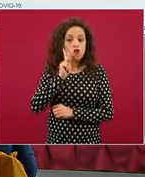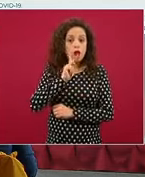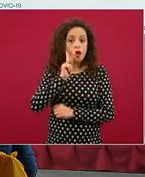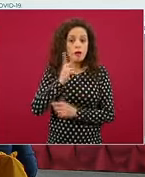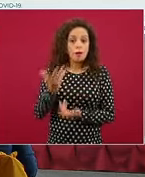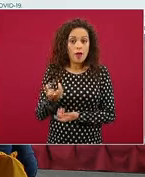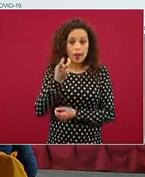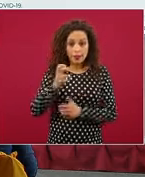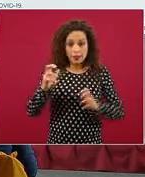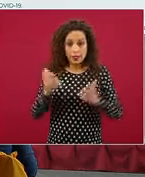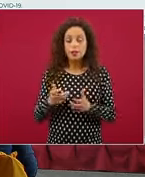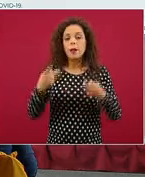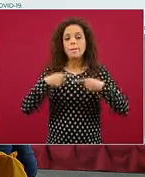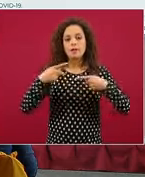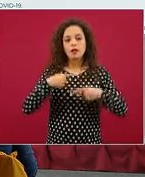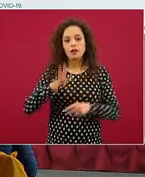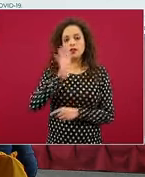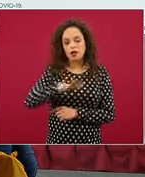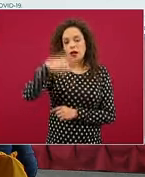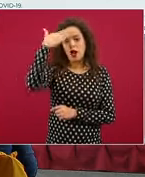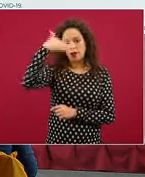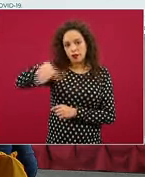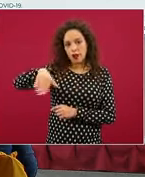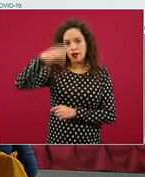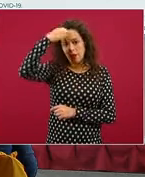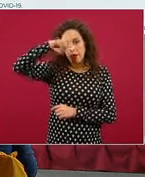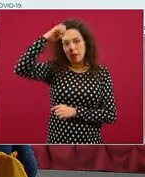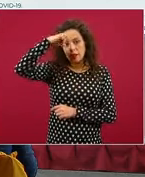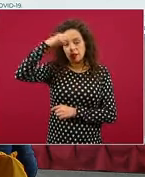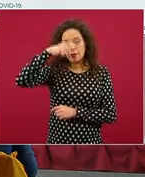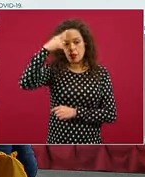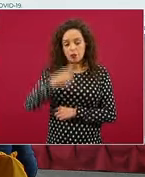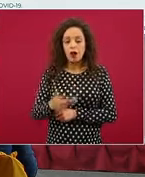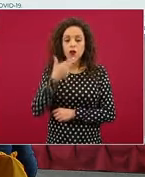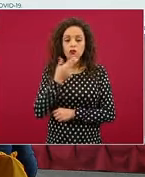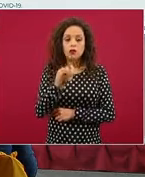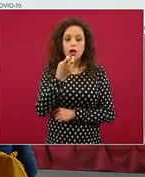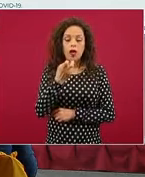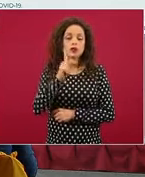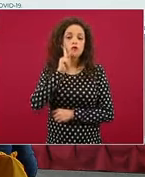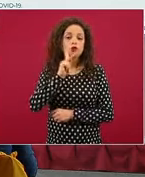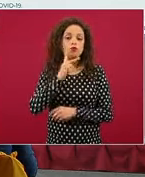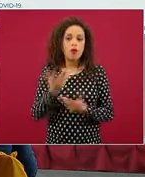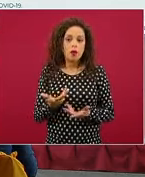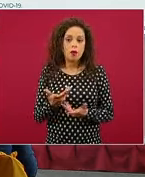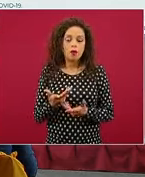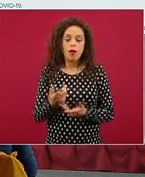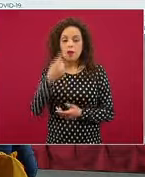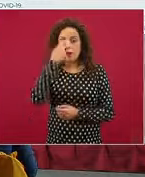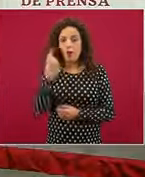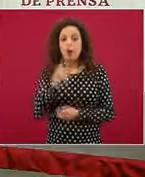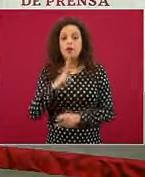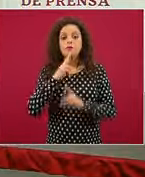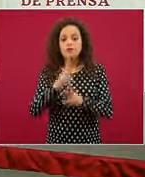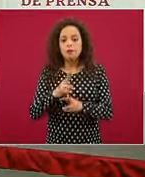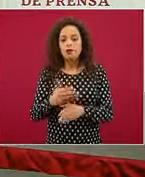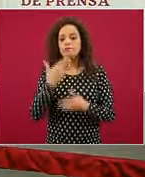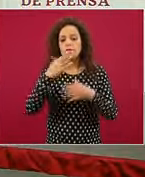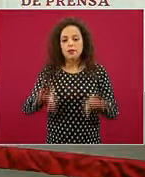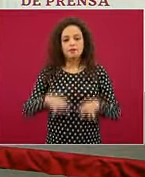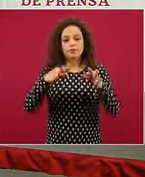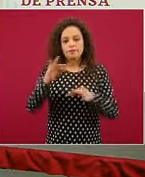que la realicen tengan esta capacitación y por lo tanto nuestros resultados se acerquen siempre a este desempeño. Y